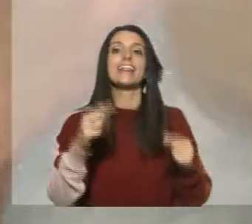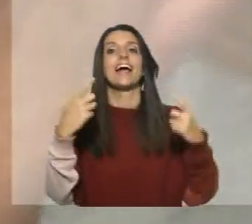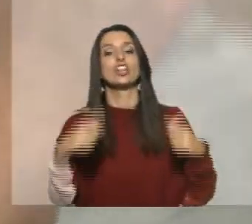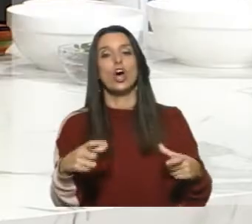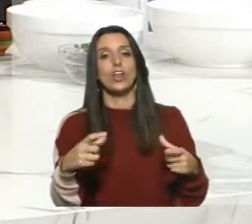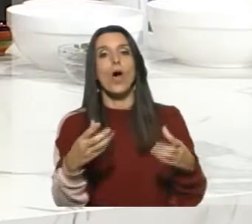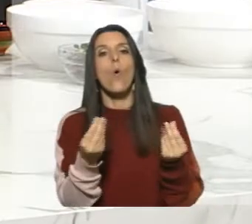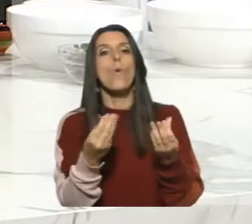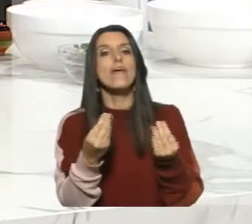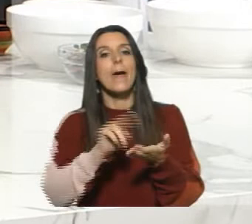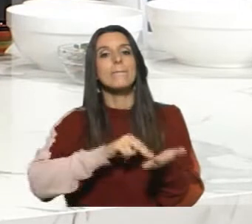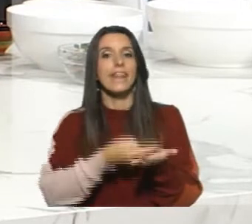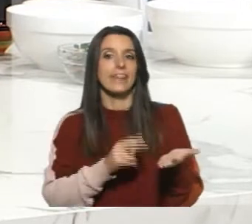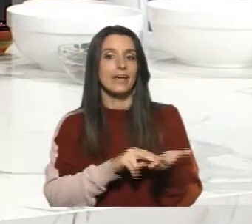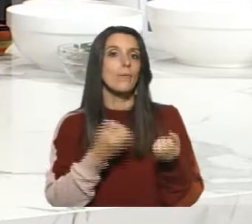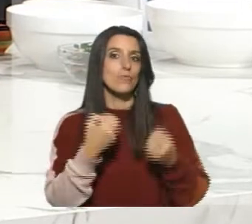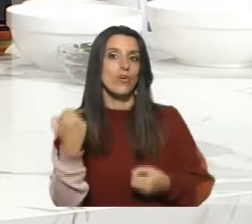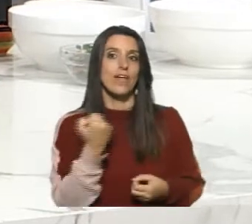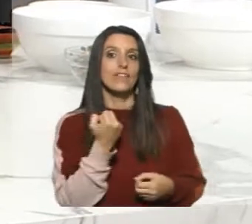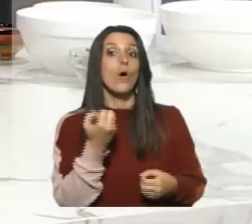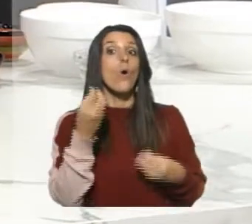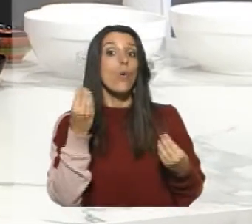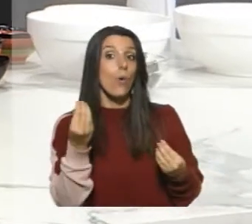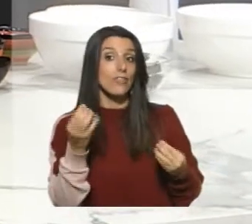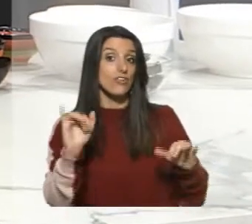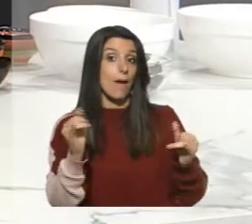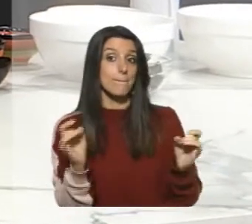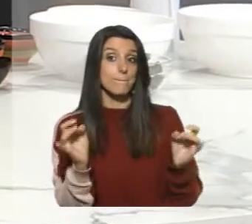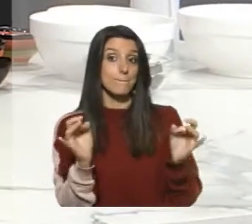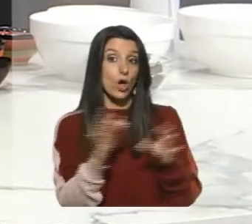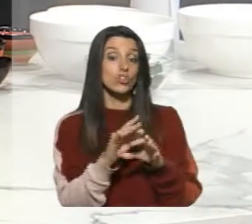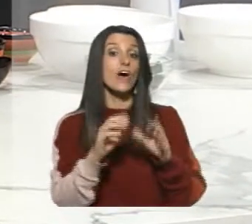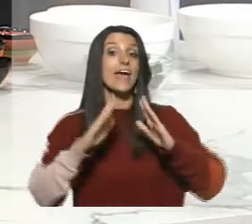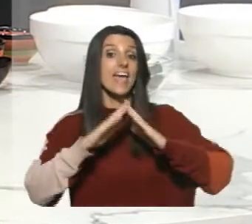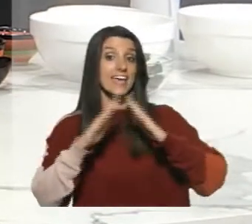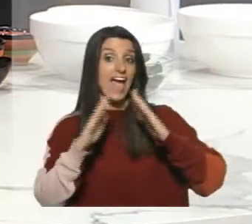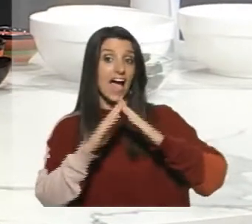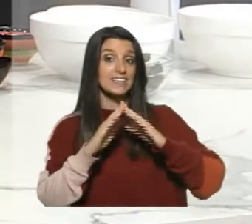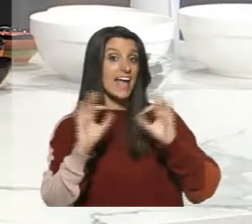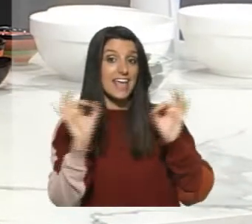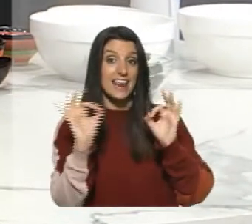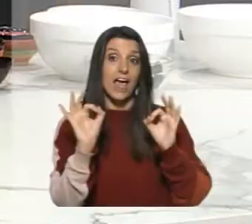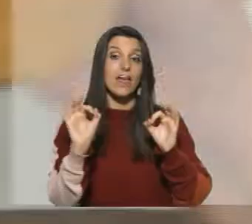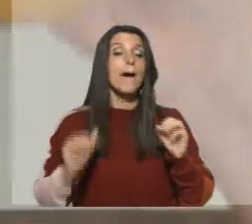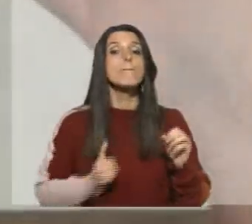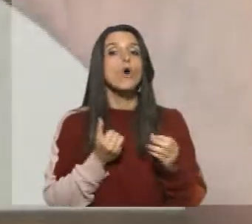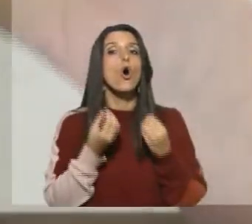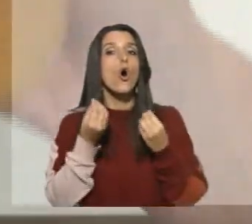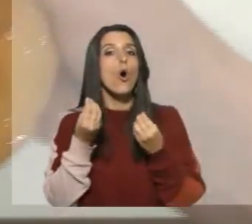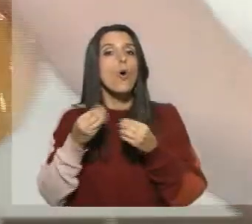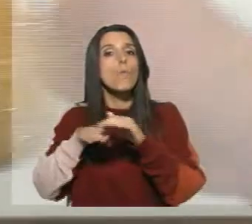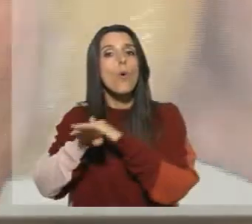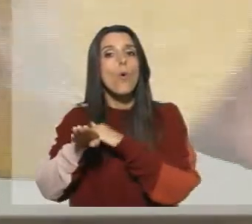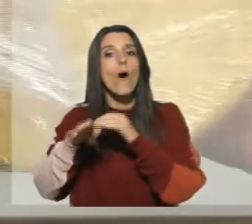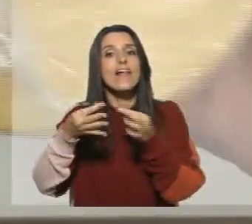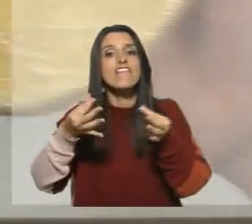una torta de manteca. Ahí está. Mira, cuando vos lo tenés así y los hiciste en tu casa y no los vas a usar en el momento para conservarlos, los